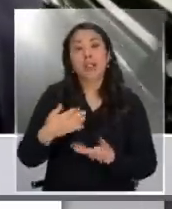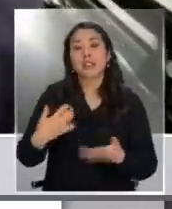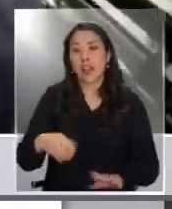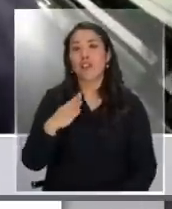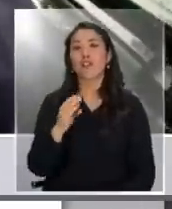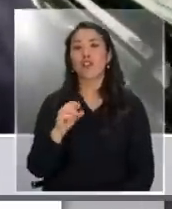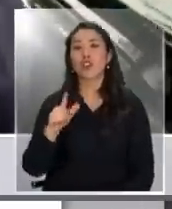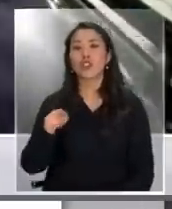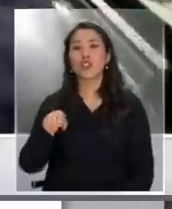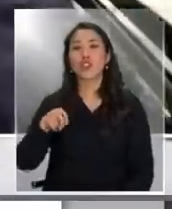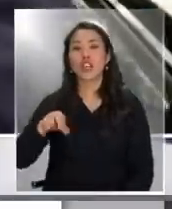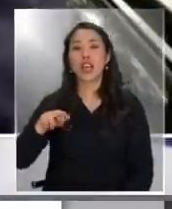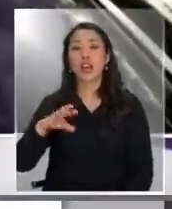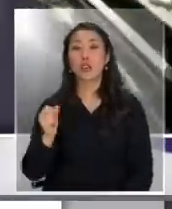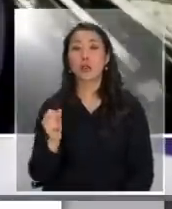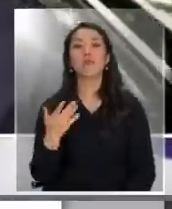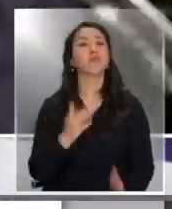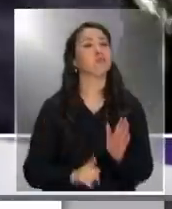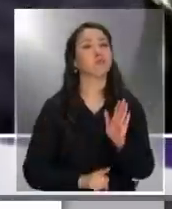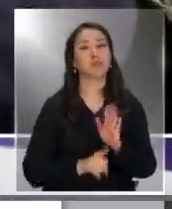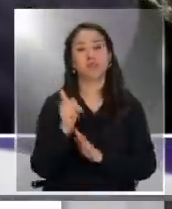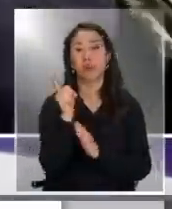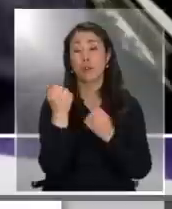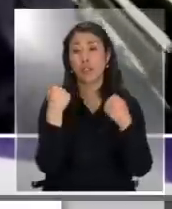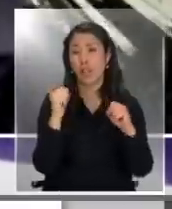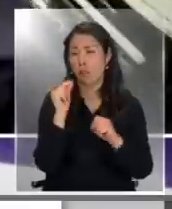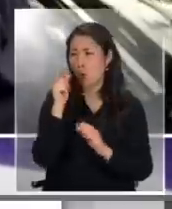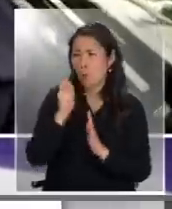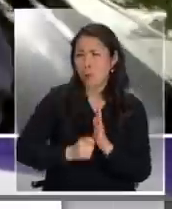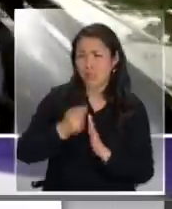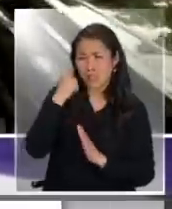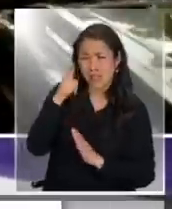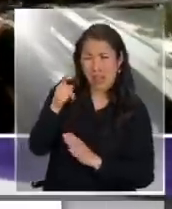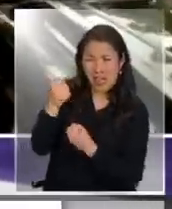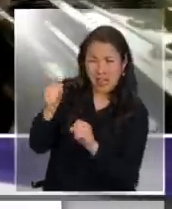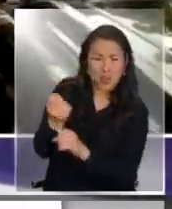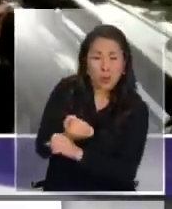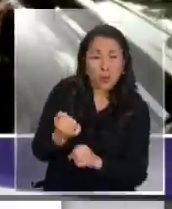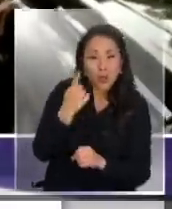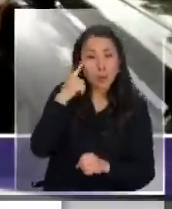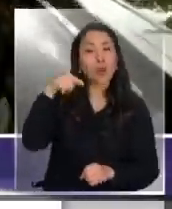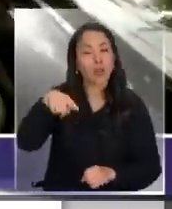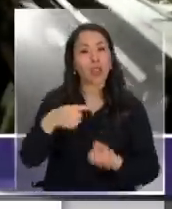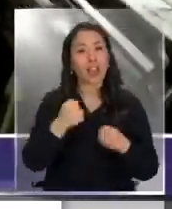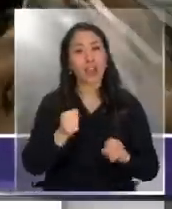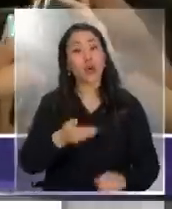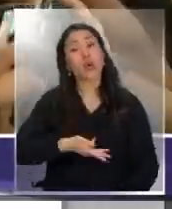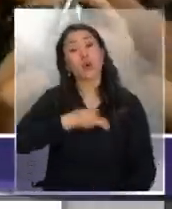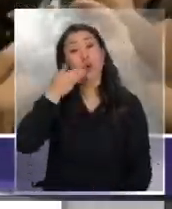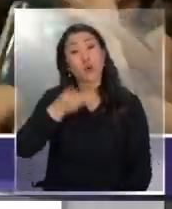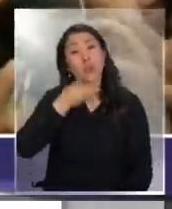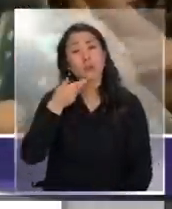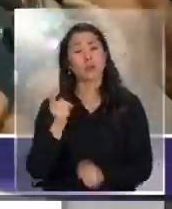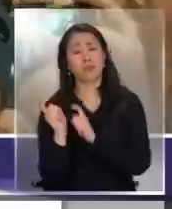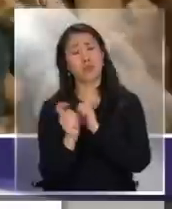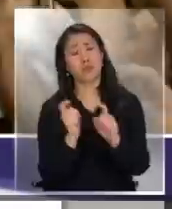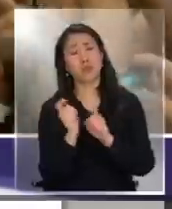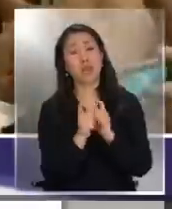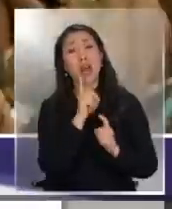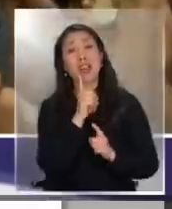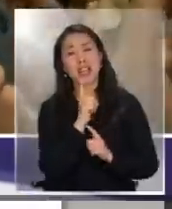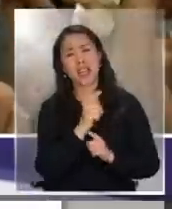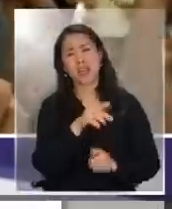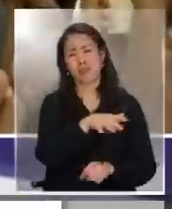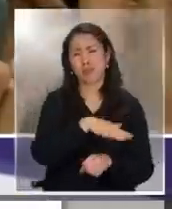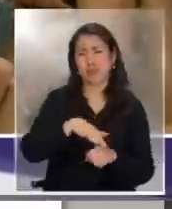se alzó con una victoria que hace pocos meses parecía impensada, con un discurso cargado de críticas hacia la